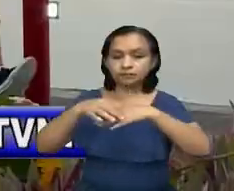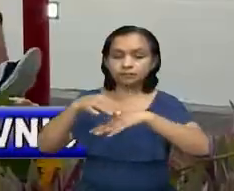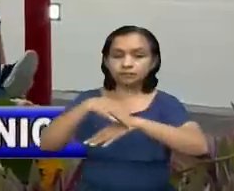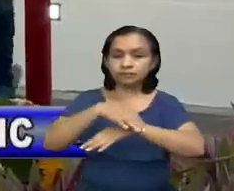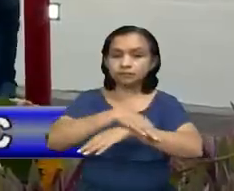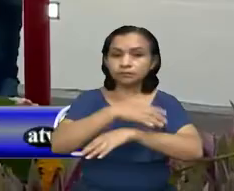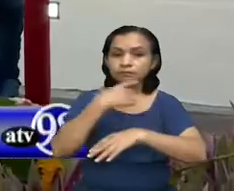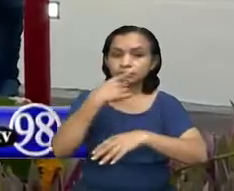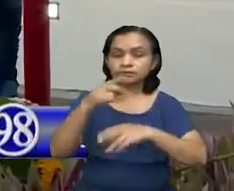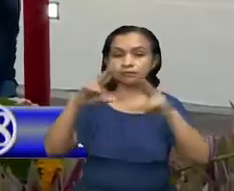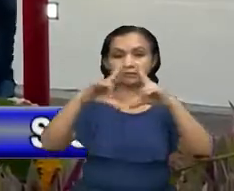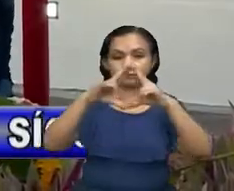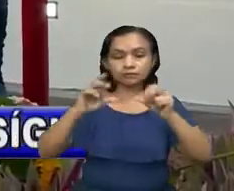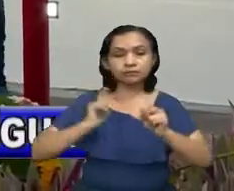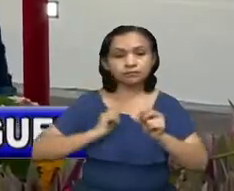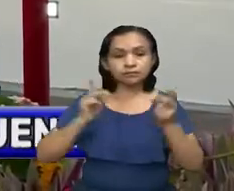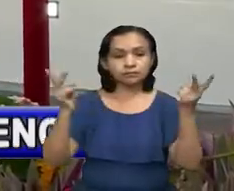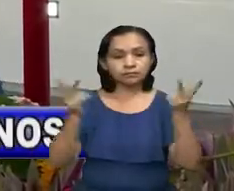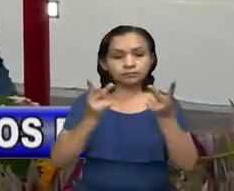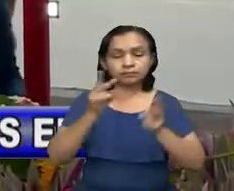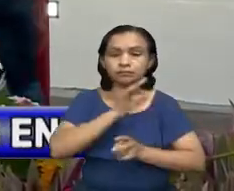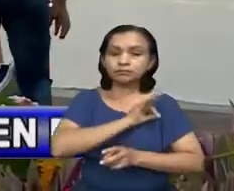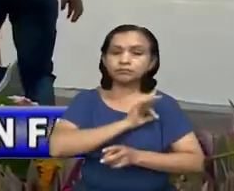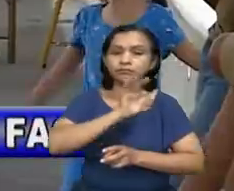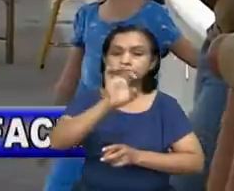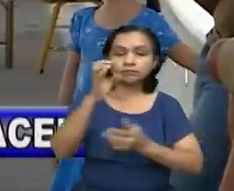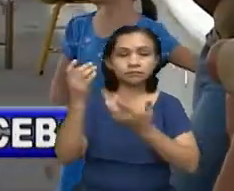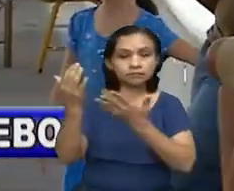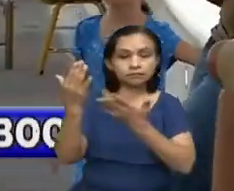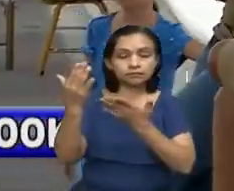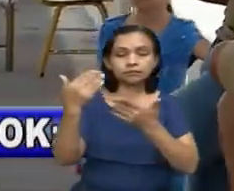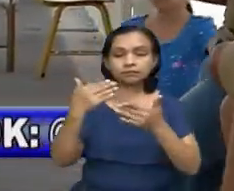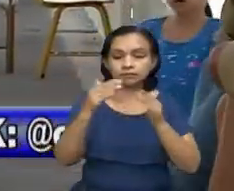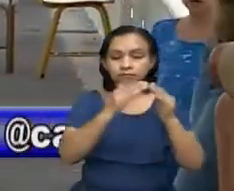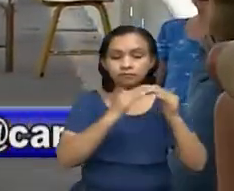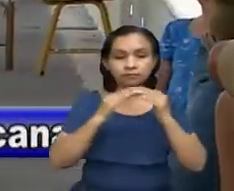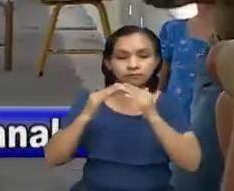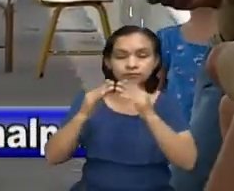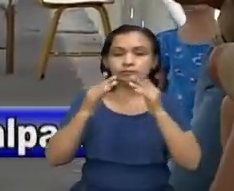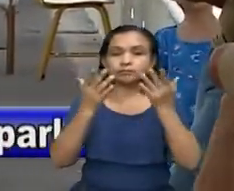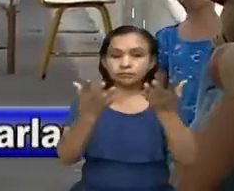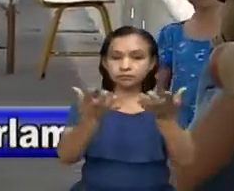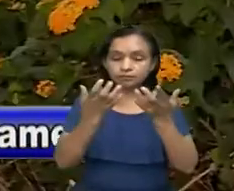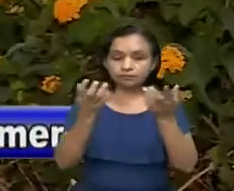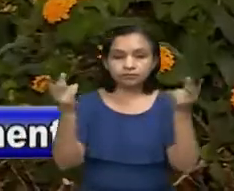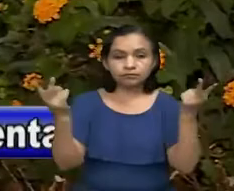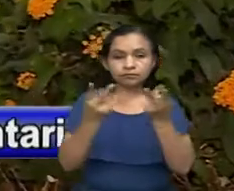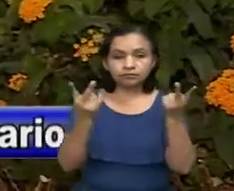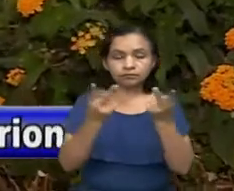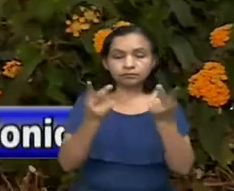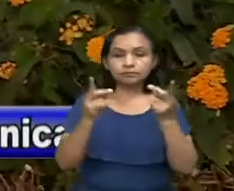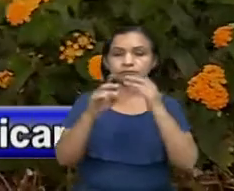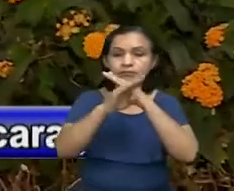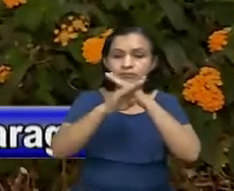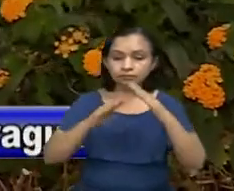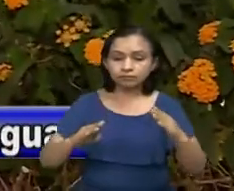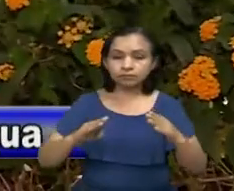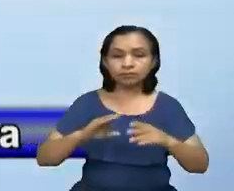nicaragüenses tenemos el privilegio de vivir en fe y esperanza desde la comunidad y proclamamos que vivimos y guardamos la paz.